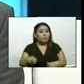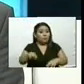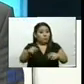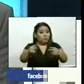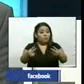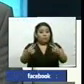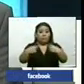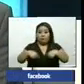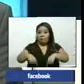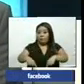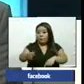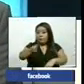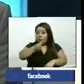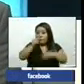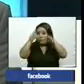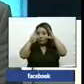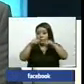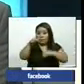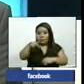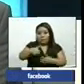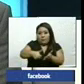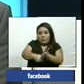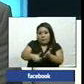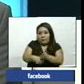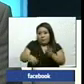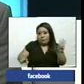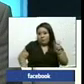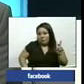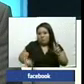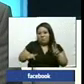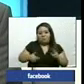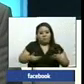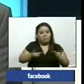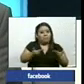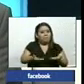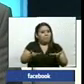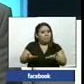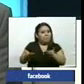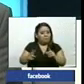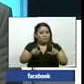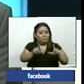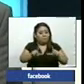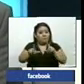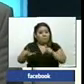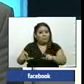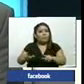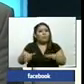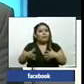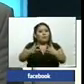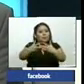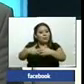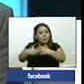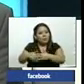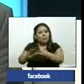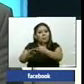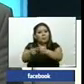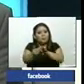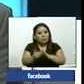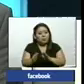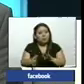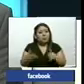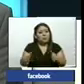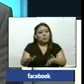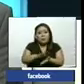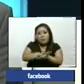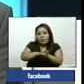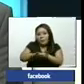Continuamos con más noticias en esta noche. La Alcaldía de San Salvador entregó certificaciones a empresas y colonias que participan en el programa San